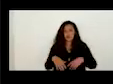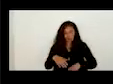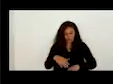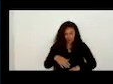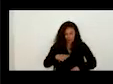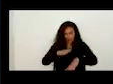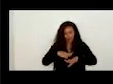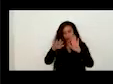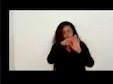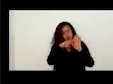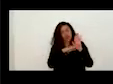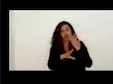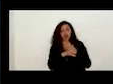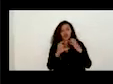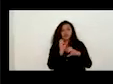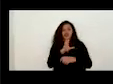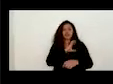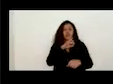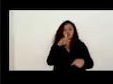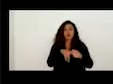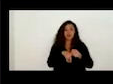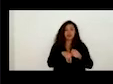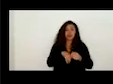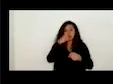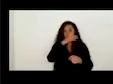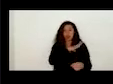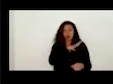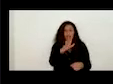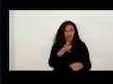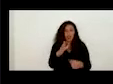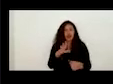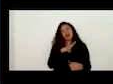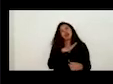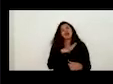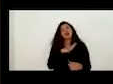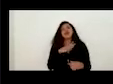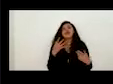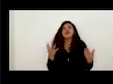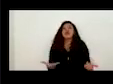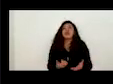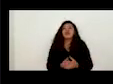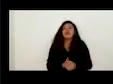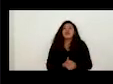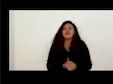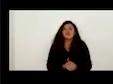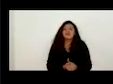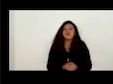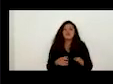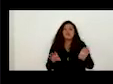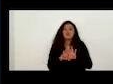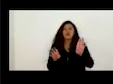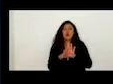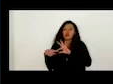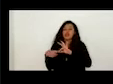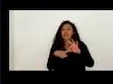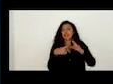lineamientos específicos, que la gran mayoría de estos se encuentran dentro de las guías de práctica clínica